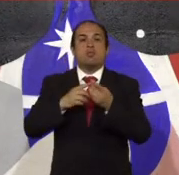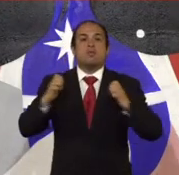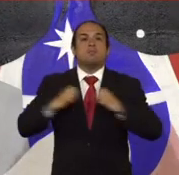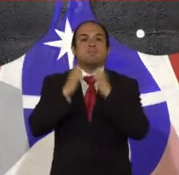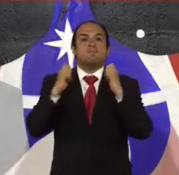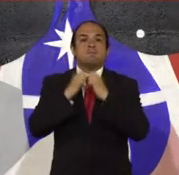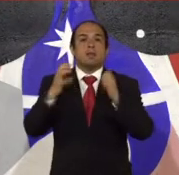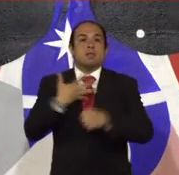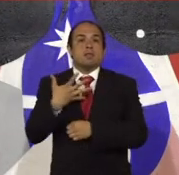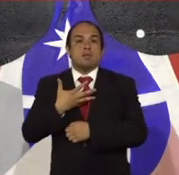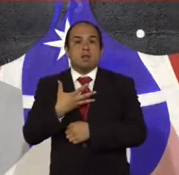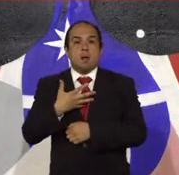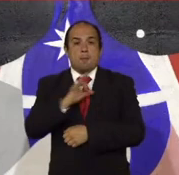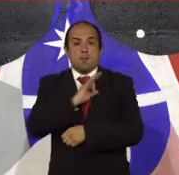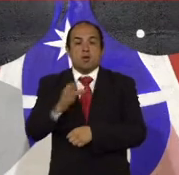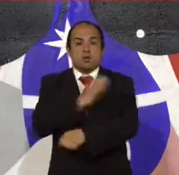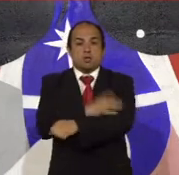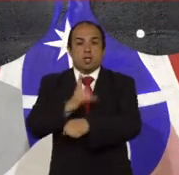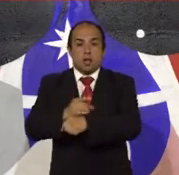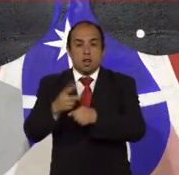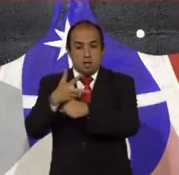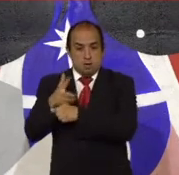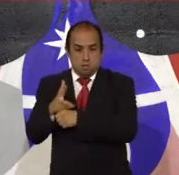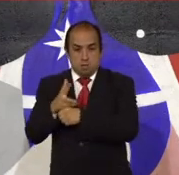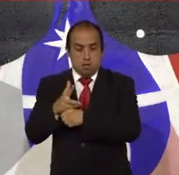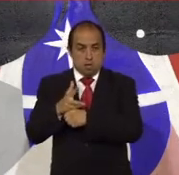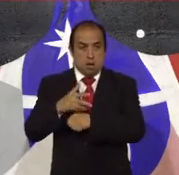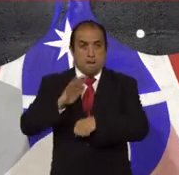y puede coordinar con la cámara, además de las